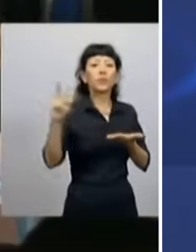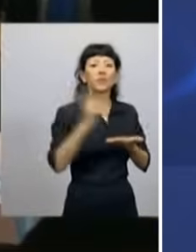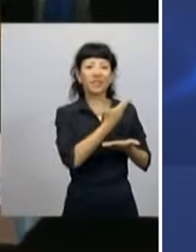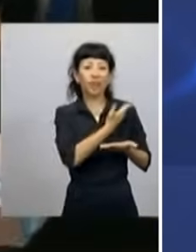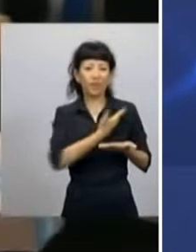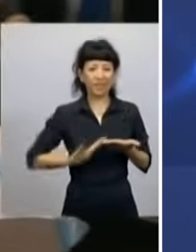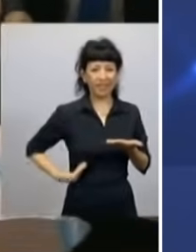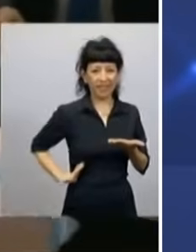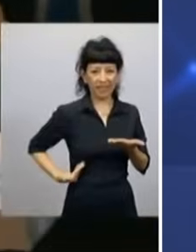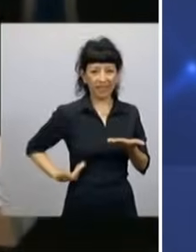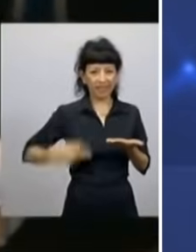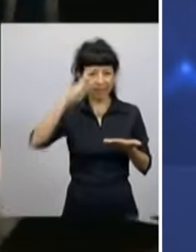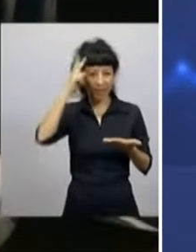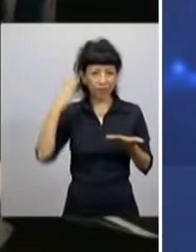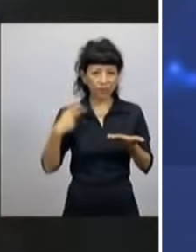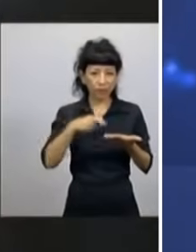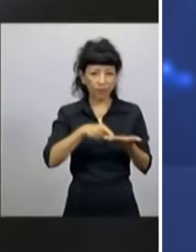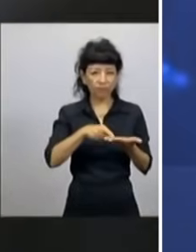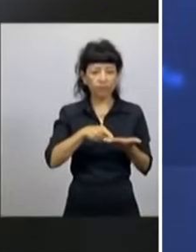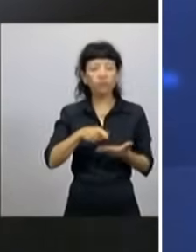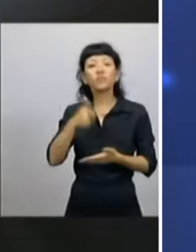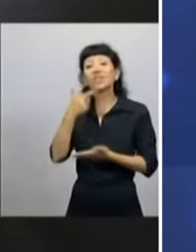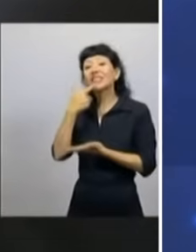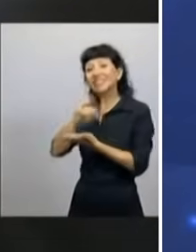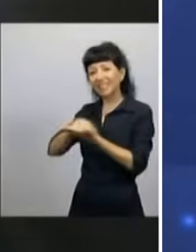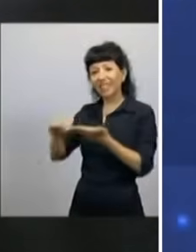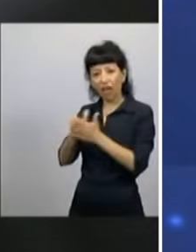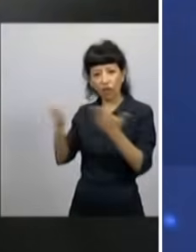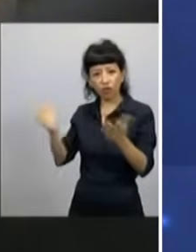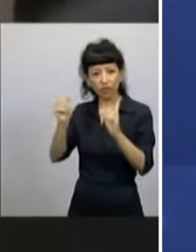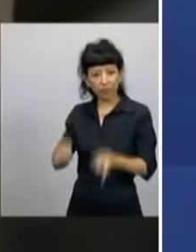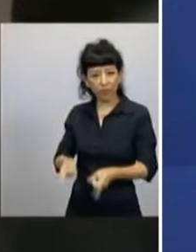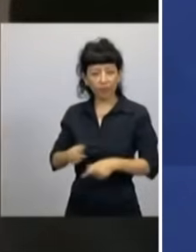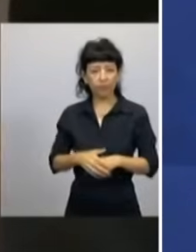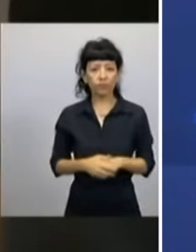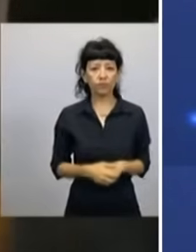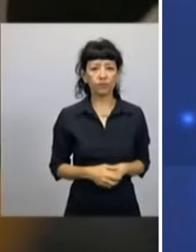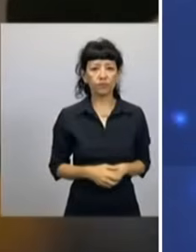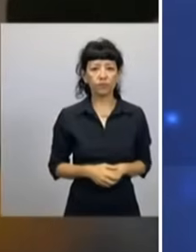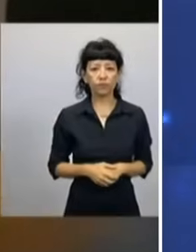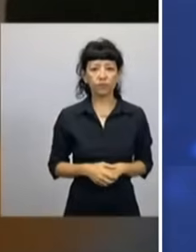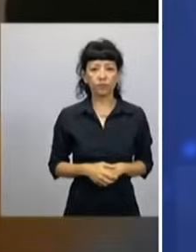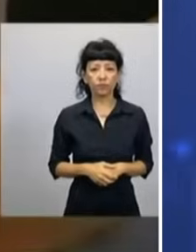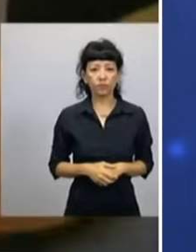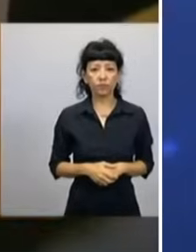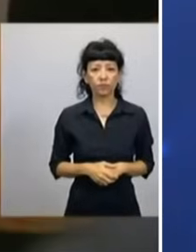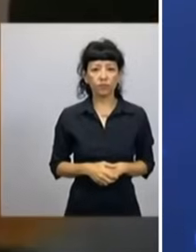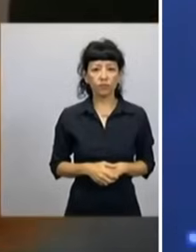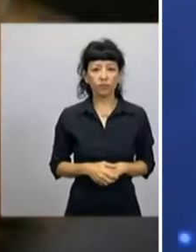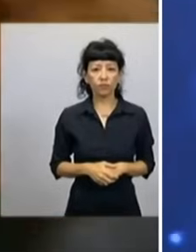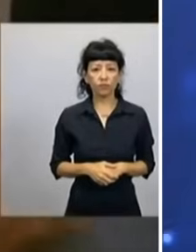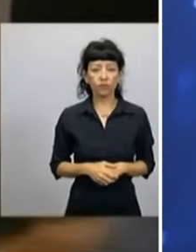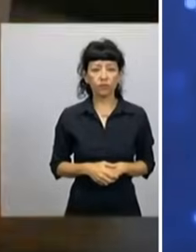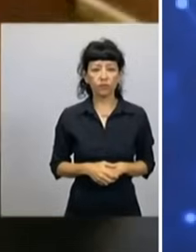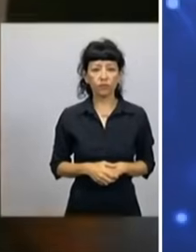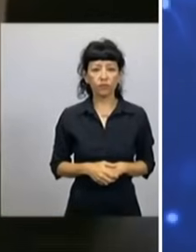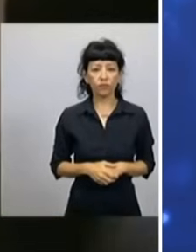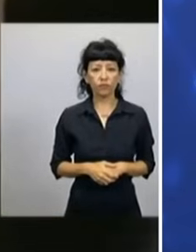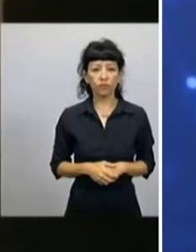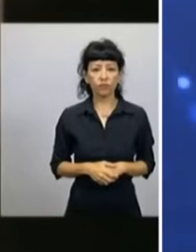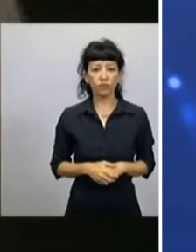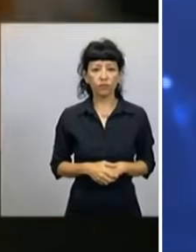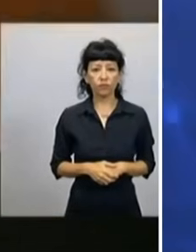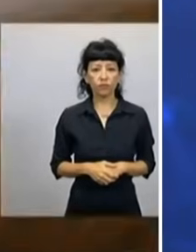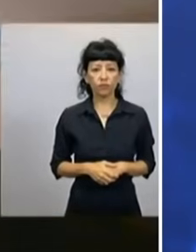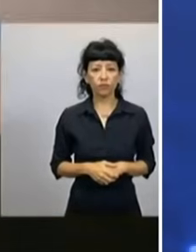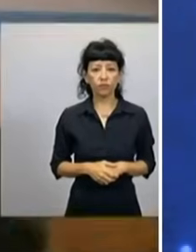se conocieron de forma más indirecta ese mismo día en que Caputo anunció las medidas, son medidas que